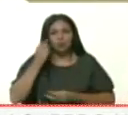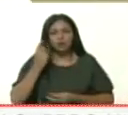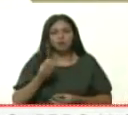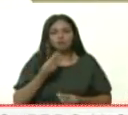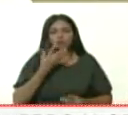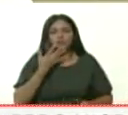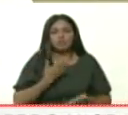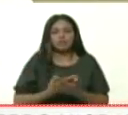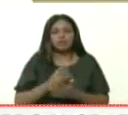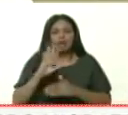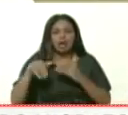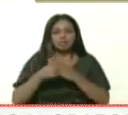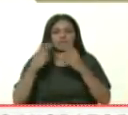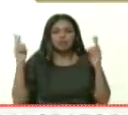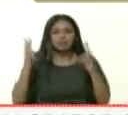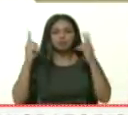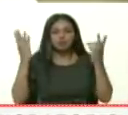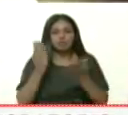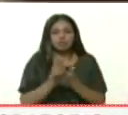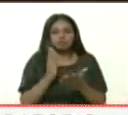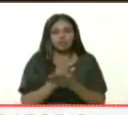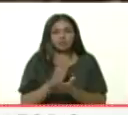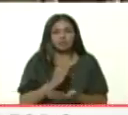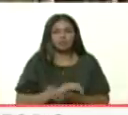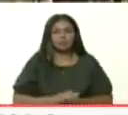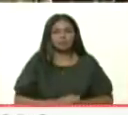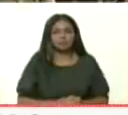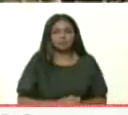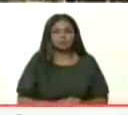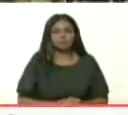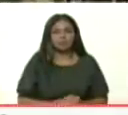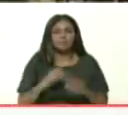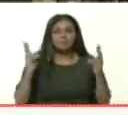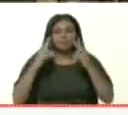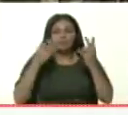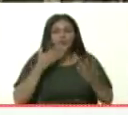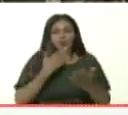Muchas gracias. Hasta la victoria siempre. Venceremos. Gracias. Buenas noches.